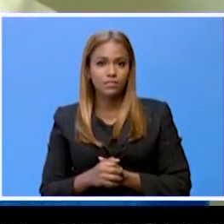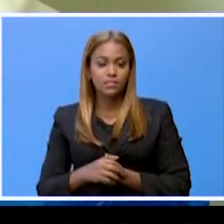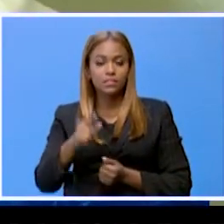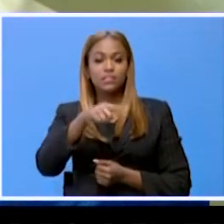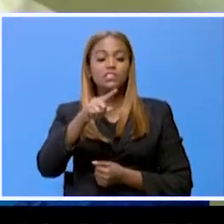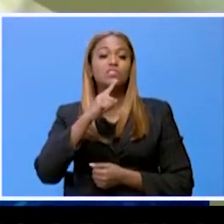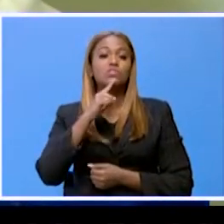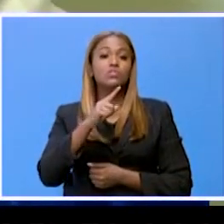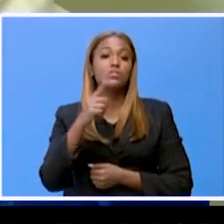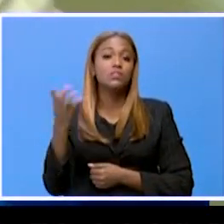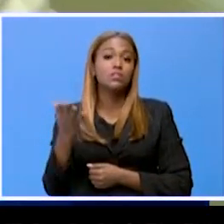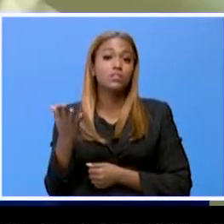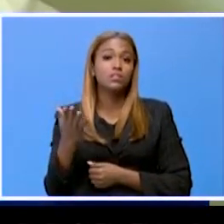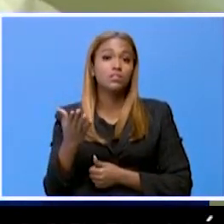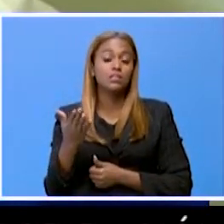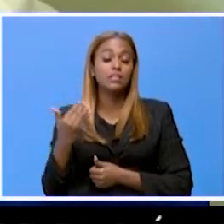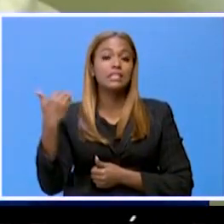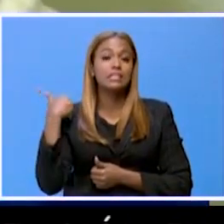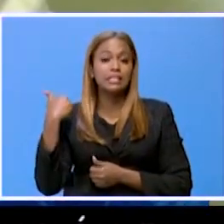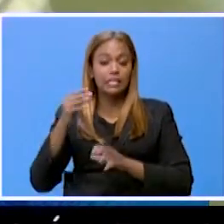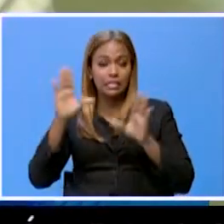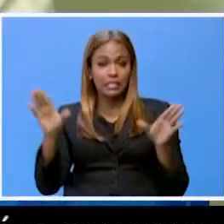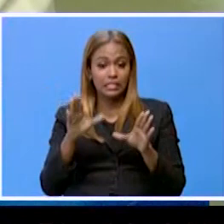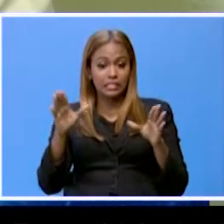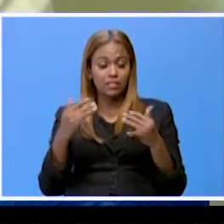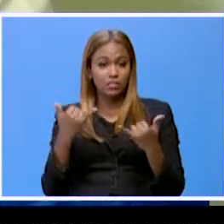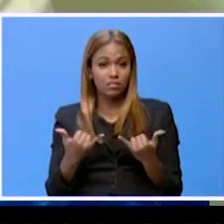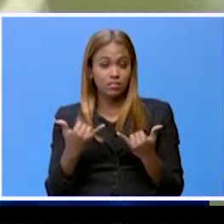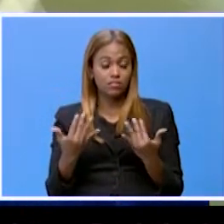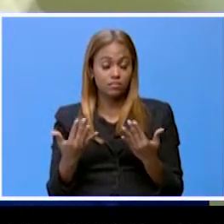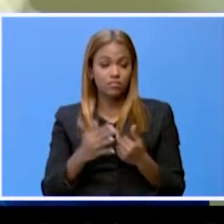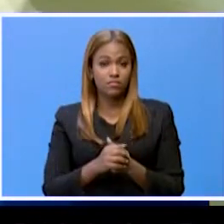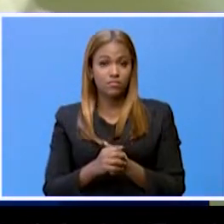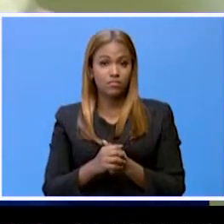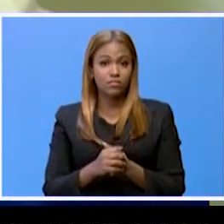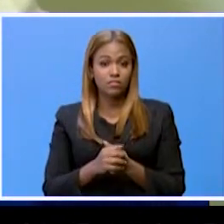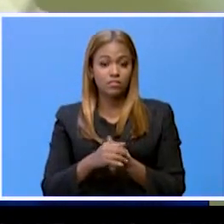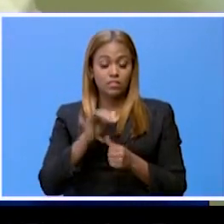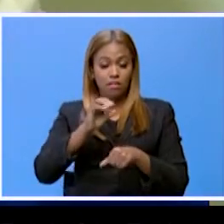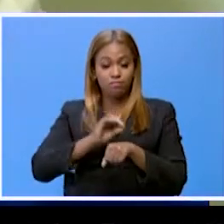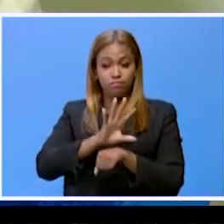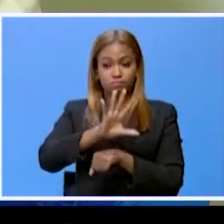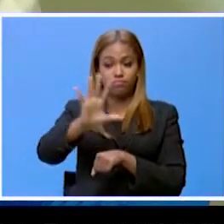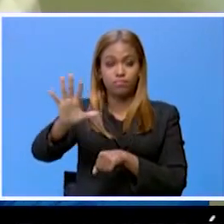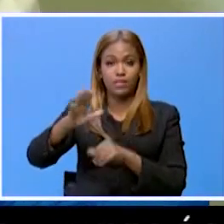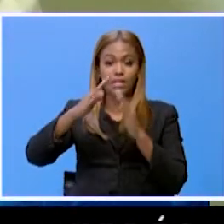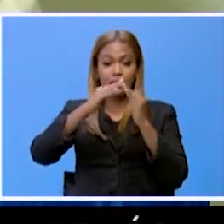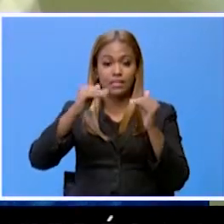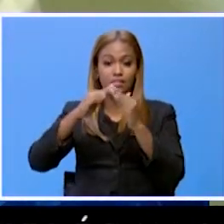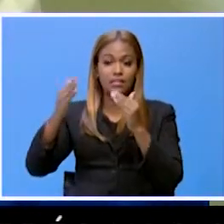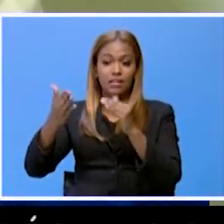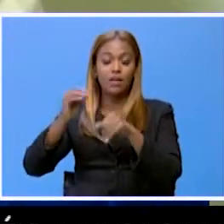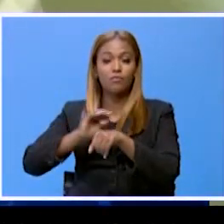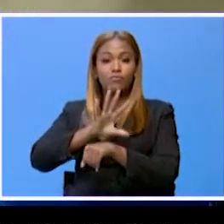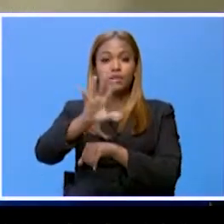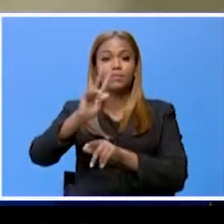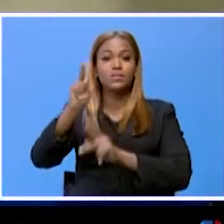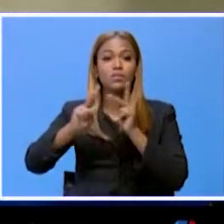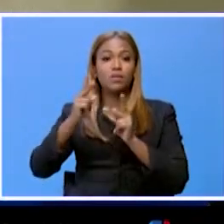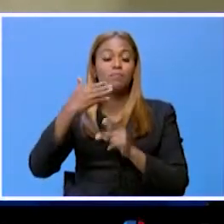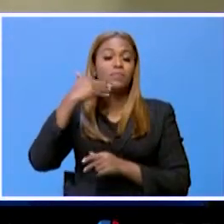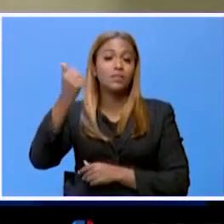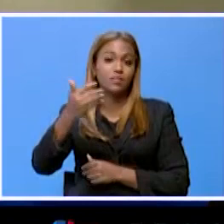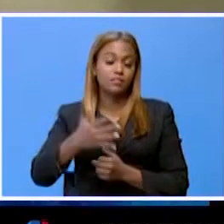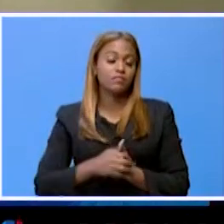son los que están llevando el virus a las casas, contagiando a las personas mayores.